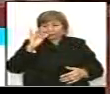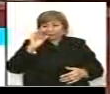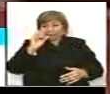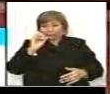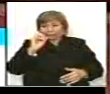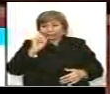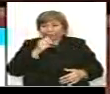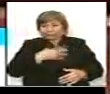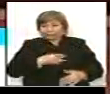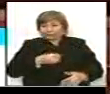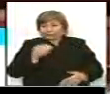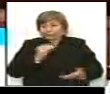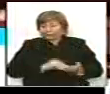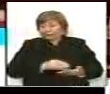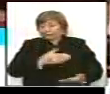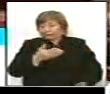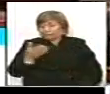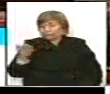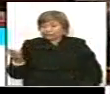años?